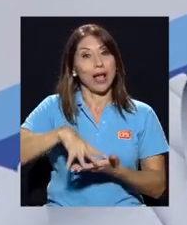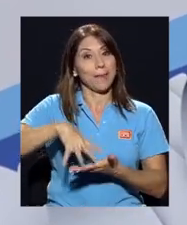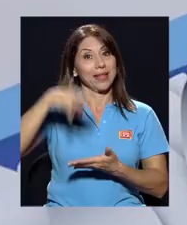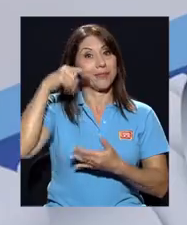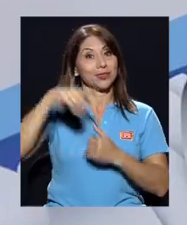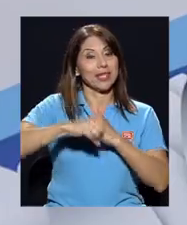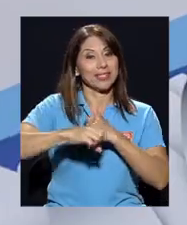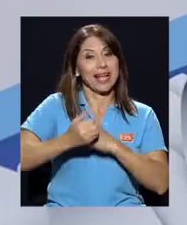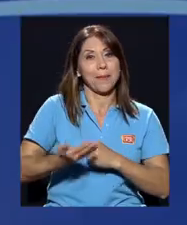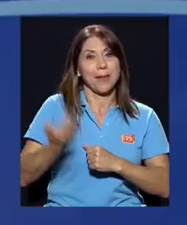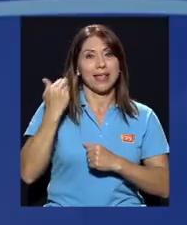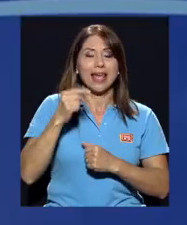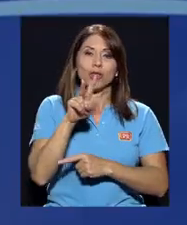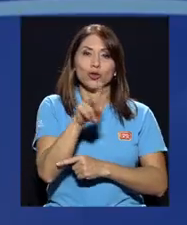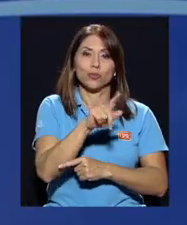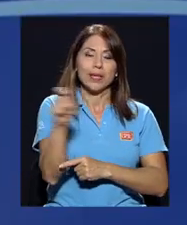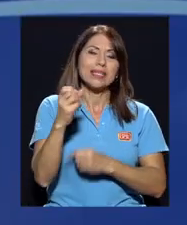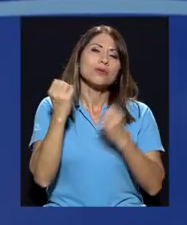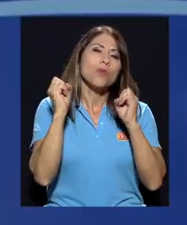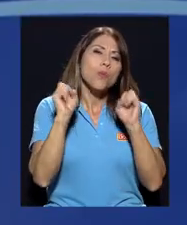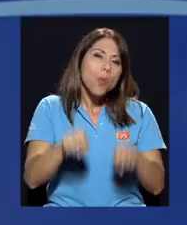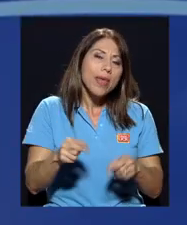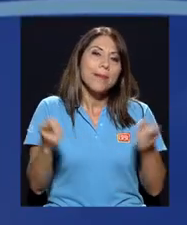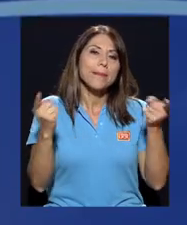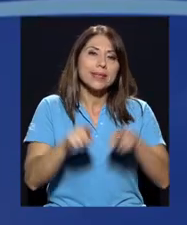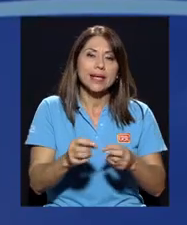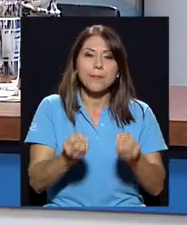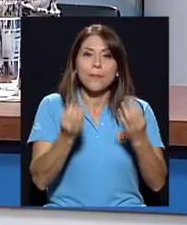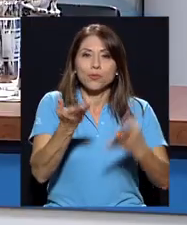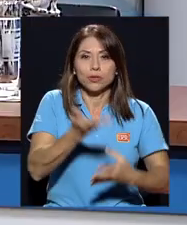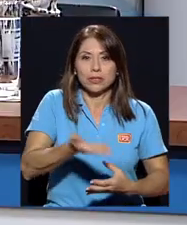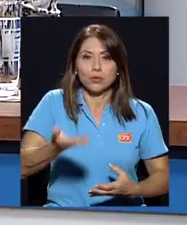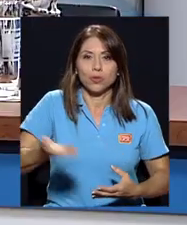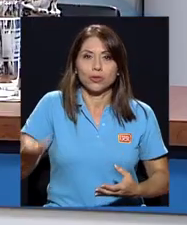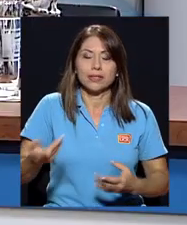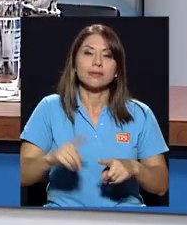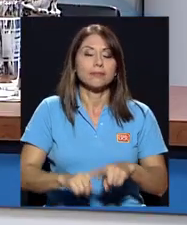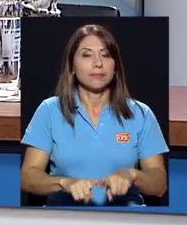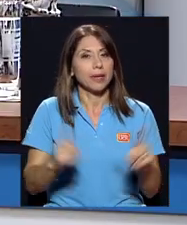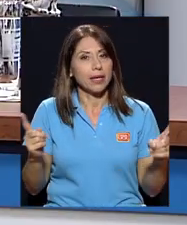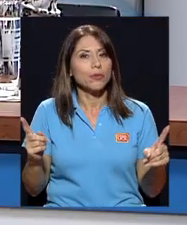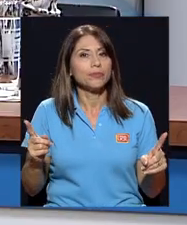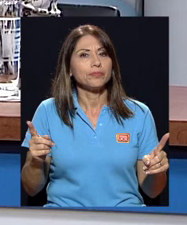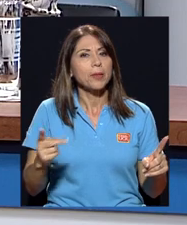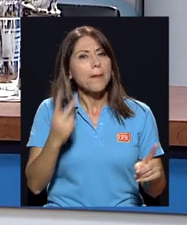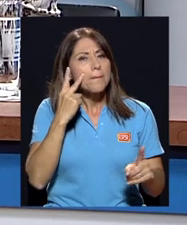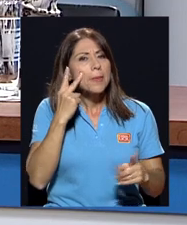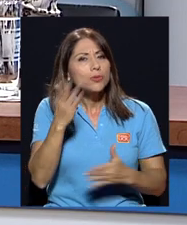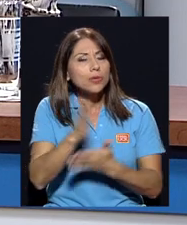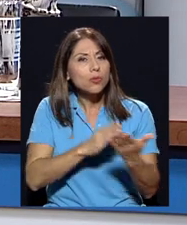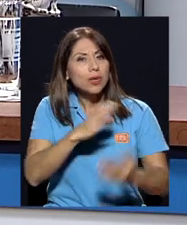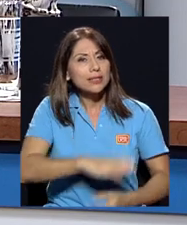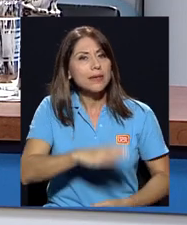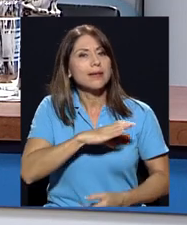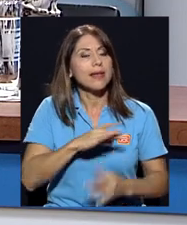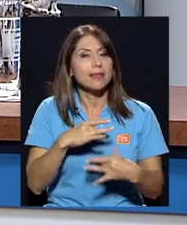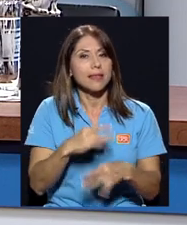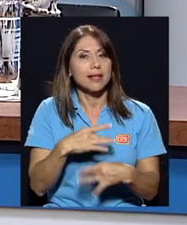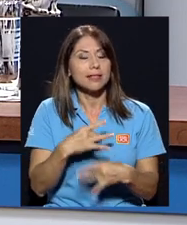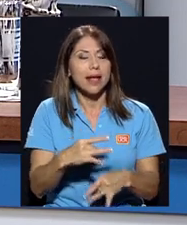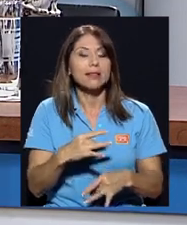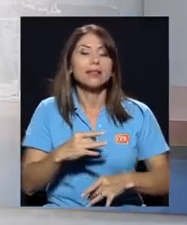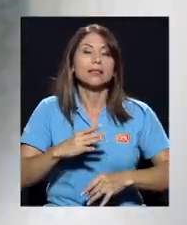meses puede pasar muchas cosas pero si vemos algunas particularidades interesantes con respecto a